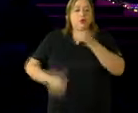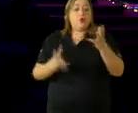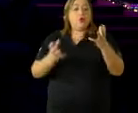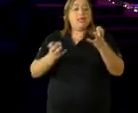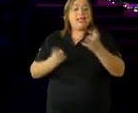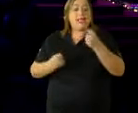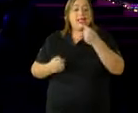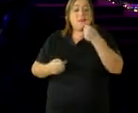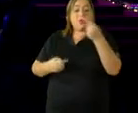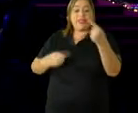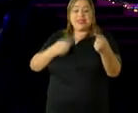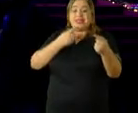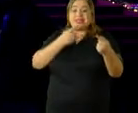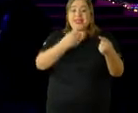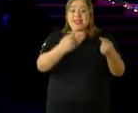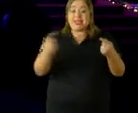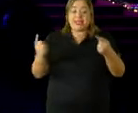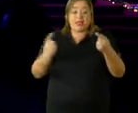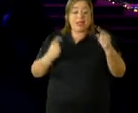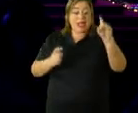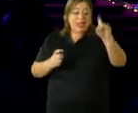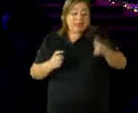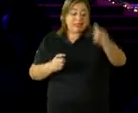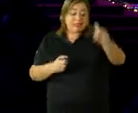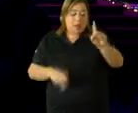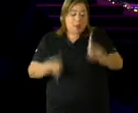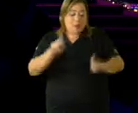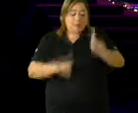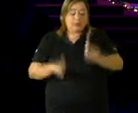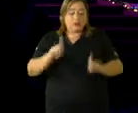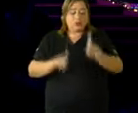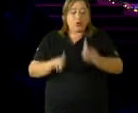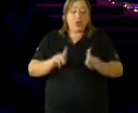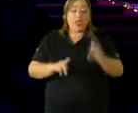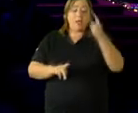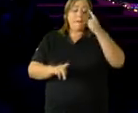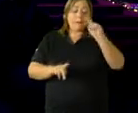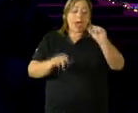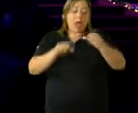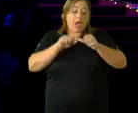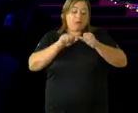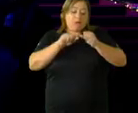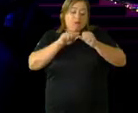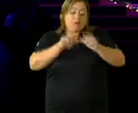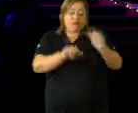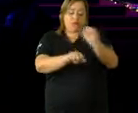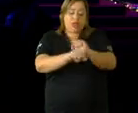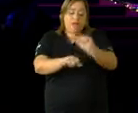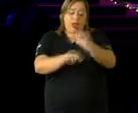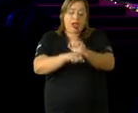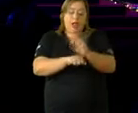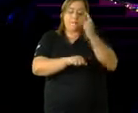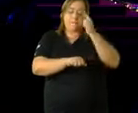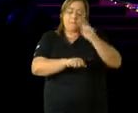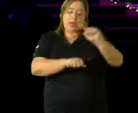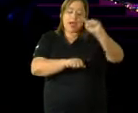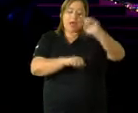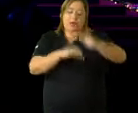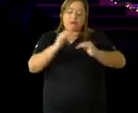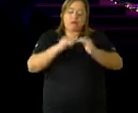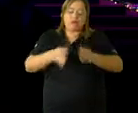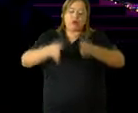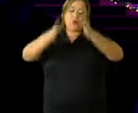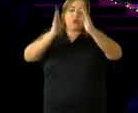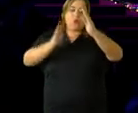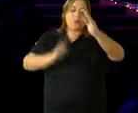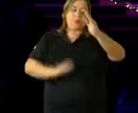ustedes, necesitamos gente para seguir levantando los otros residenciales, porque si queremos llenar la iglesia, y la